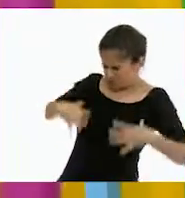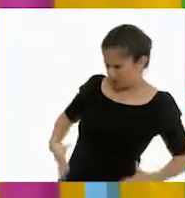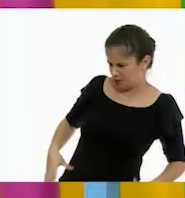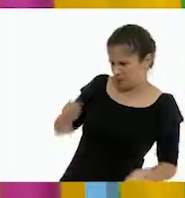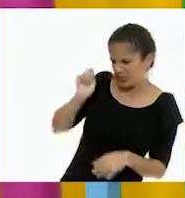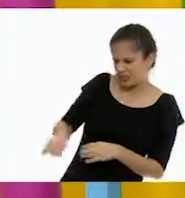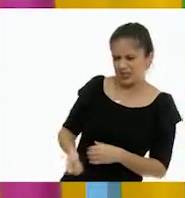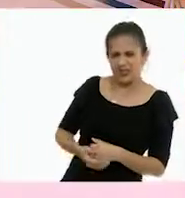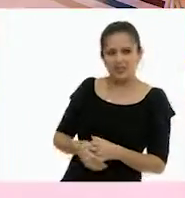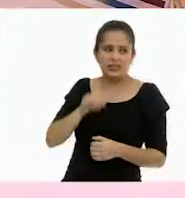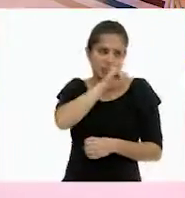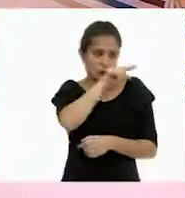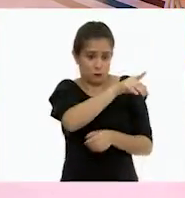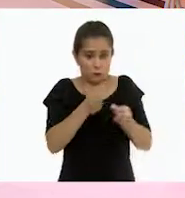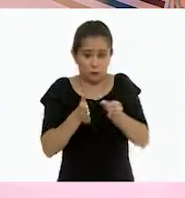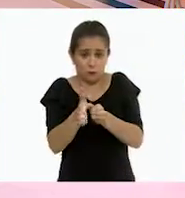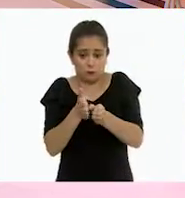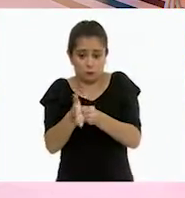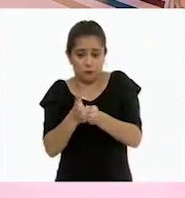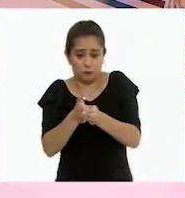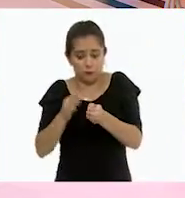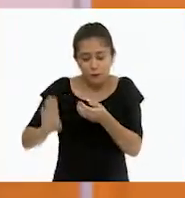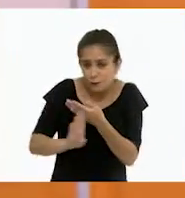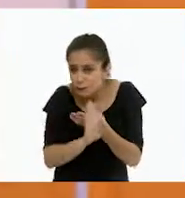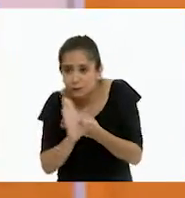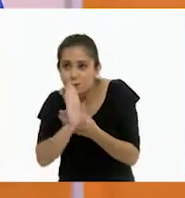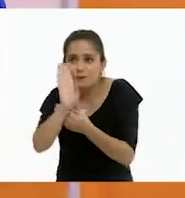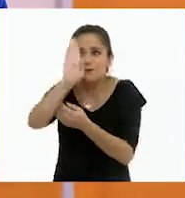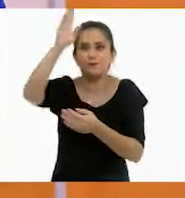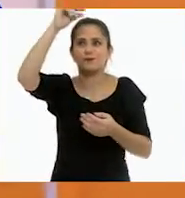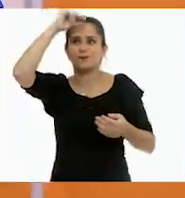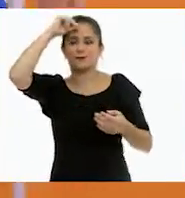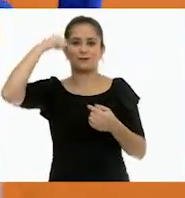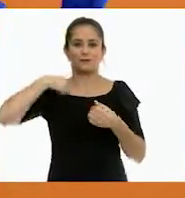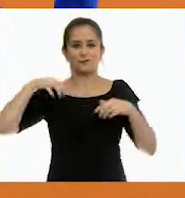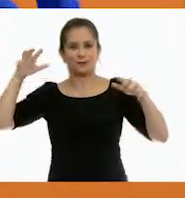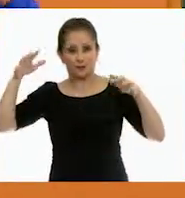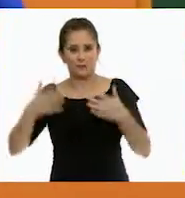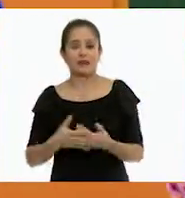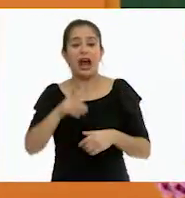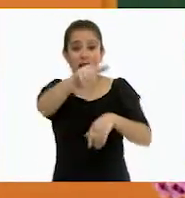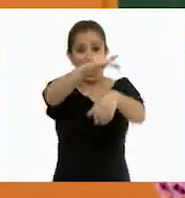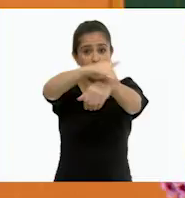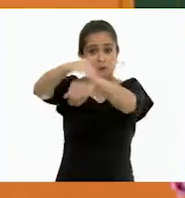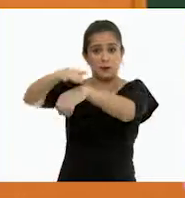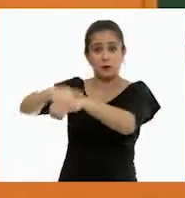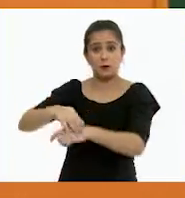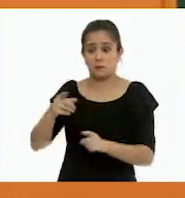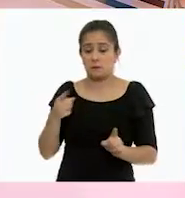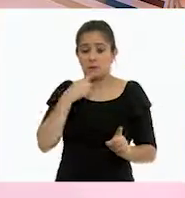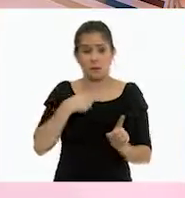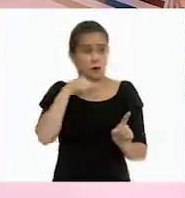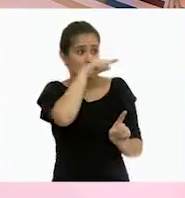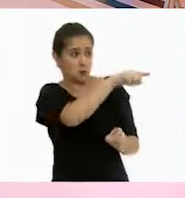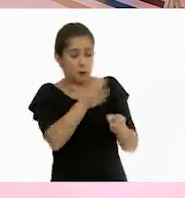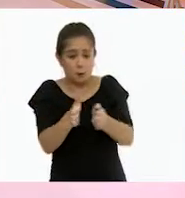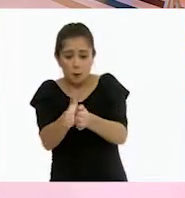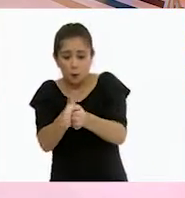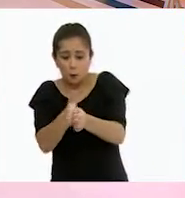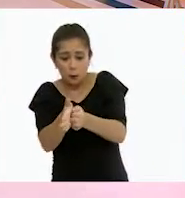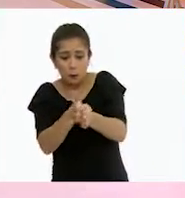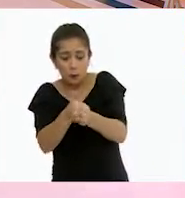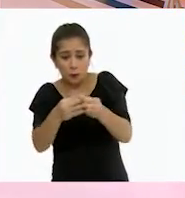de genio? Tú frotaste la lámpara, ¿no? ¿Me viste? Sí, me dijeron los amiguitos que tú habías frotado la lámpara y